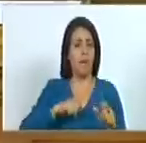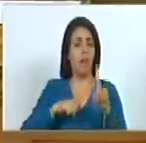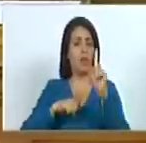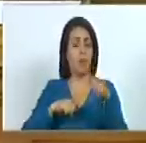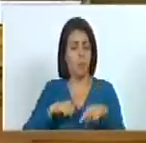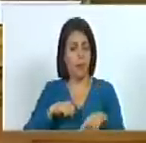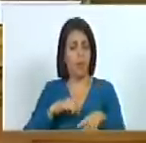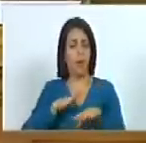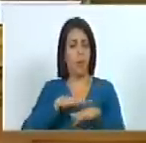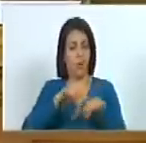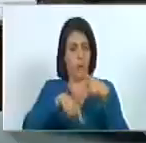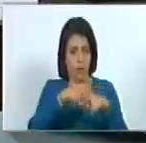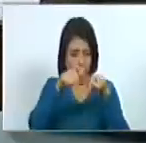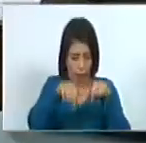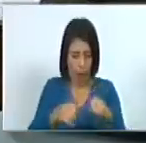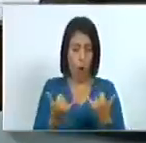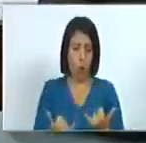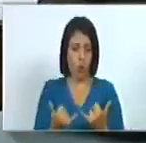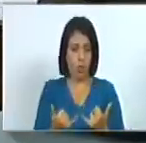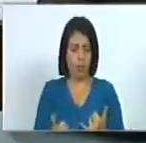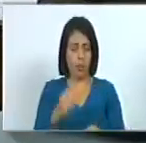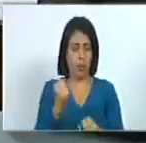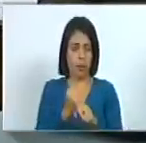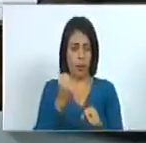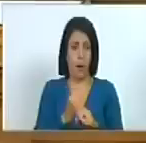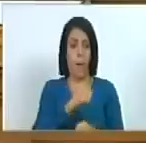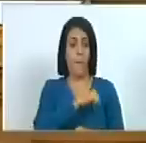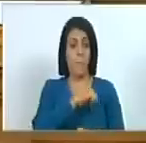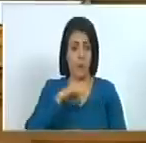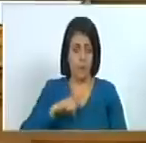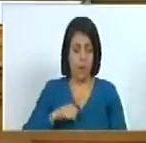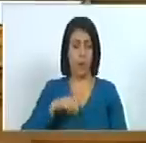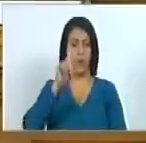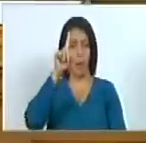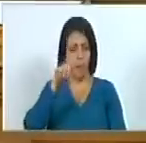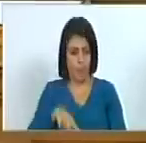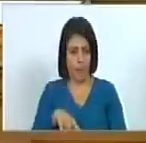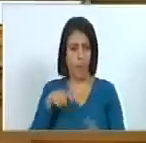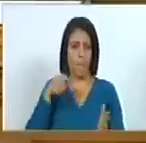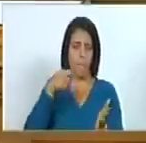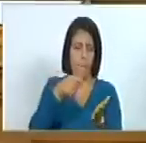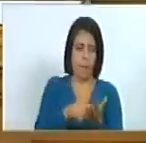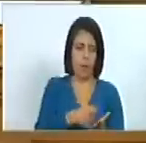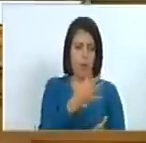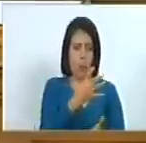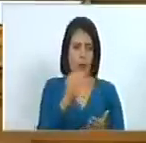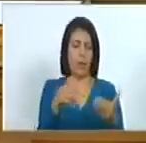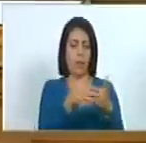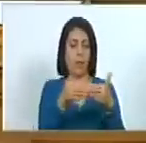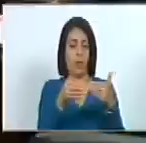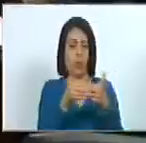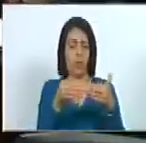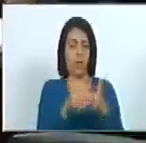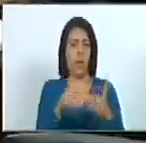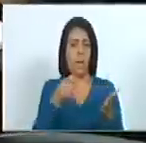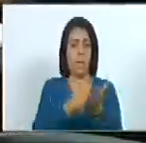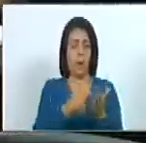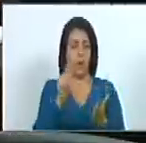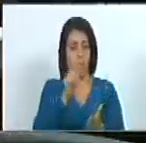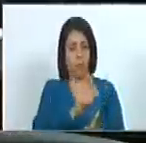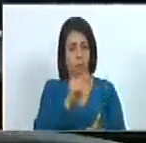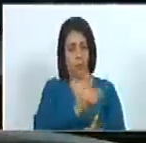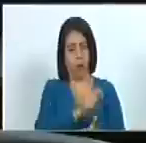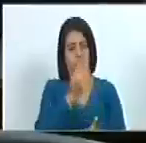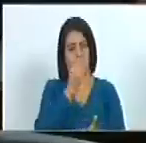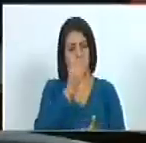también, porque a partir de este momento los trabajadores del sector privado van a percibir 40 dólares de Cestatique.